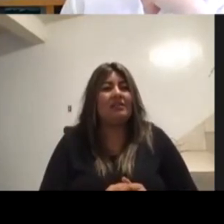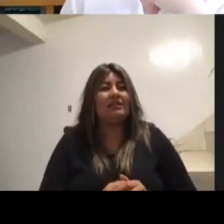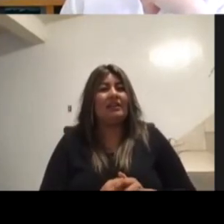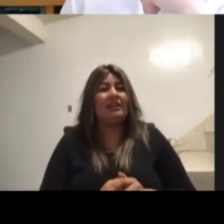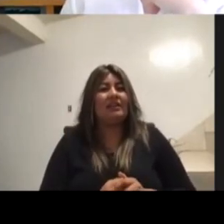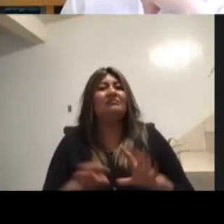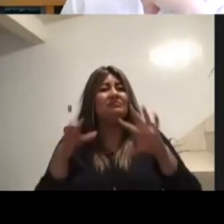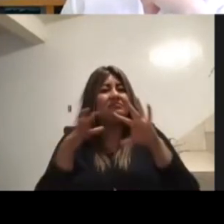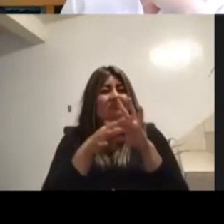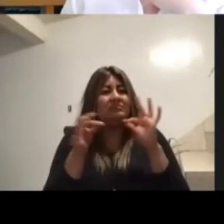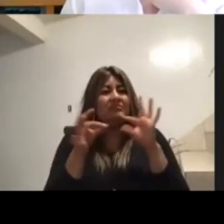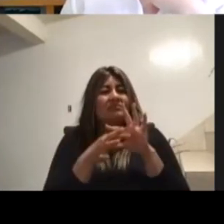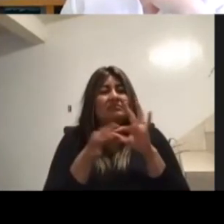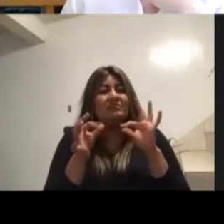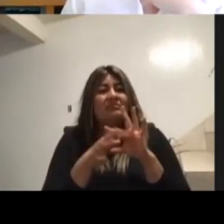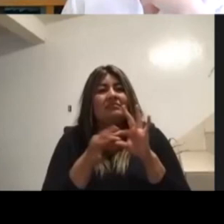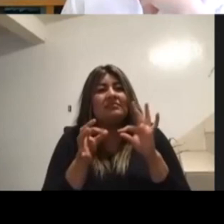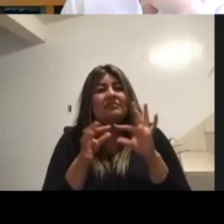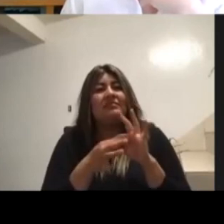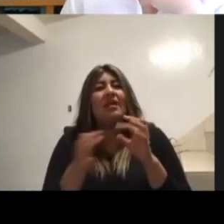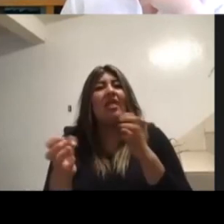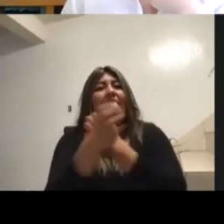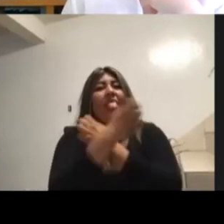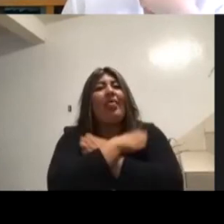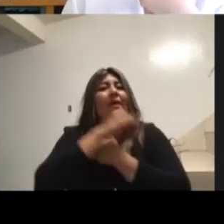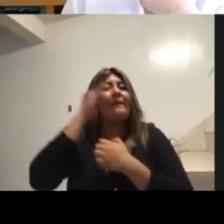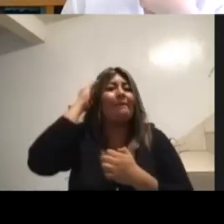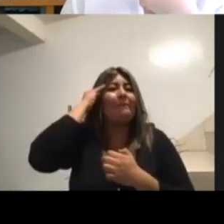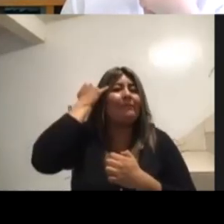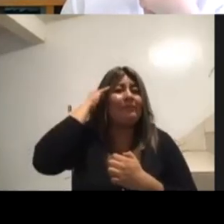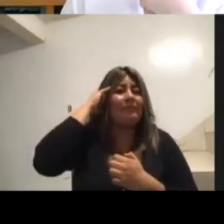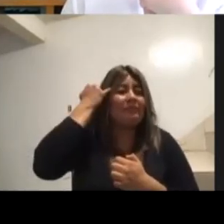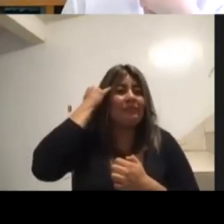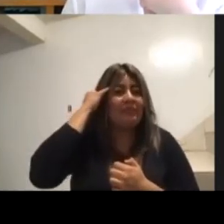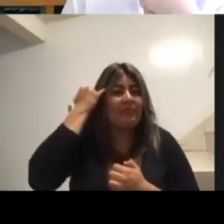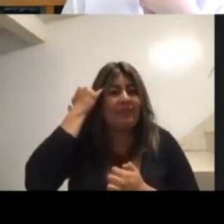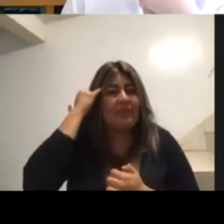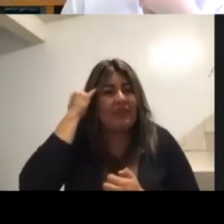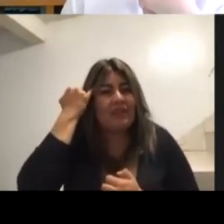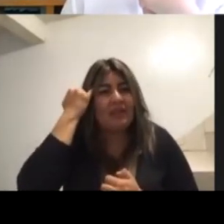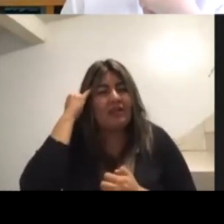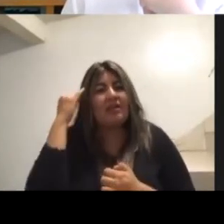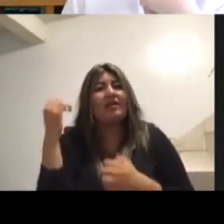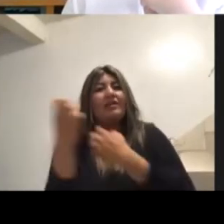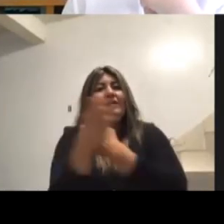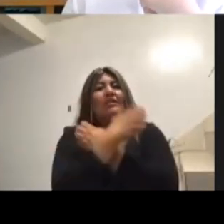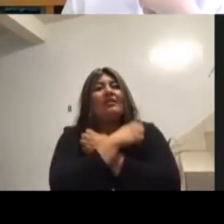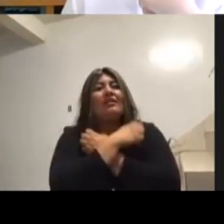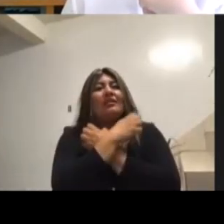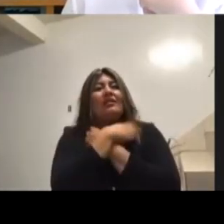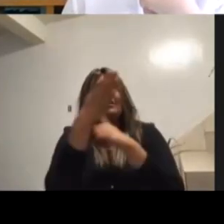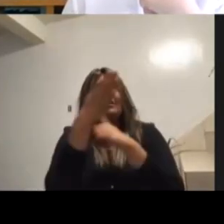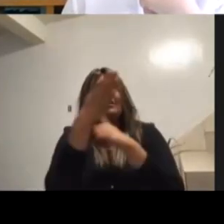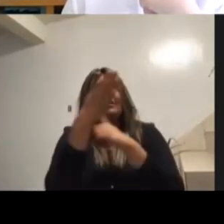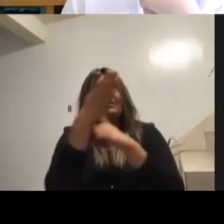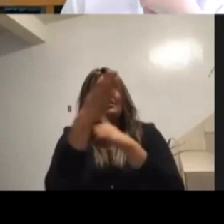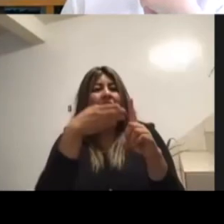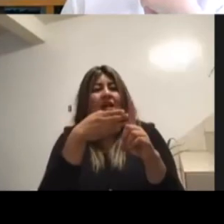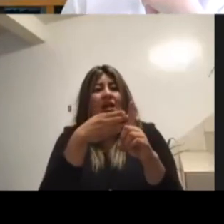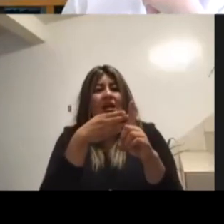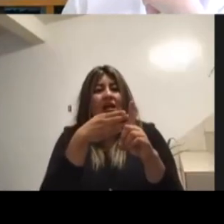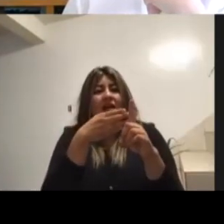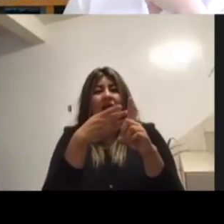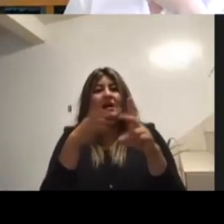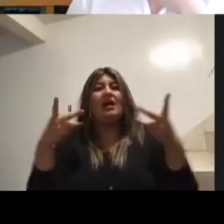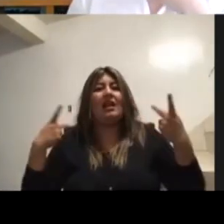educación indígena estaba planteada como una educación dirigida exclusivamente a la población indígena en lo que